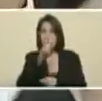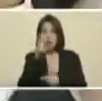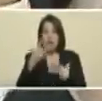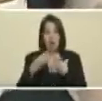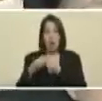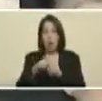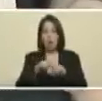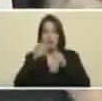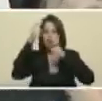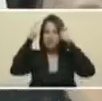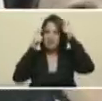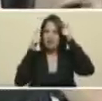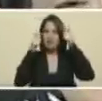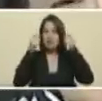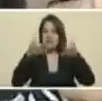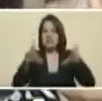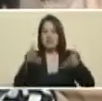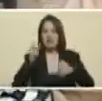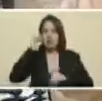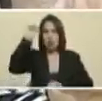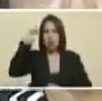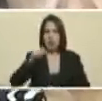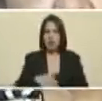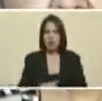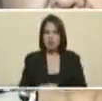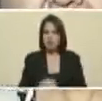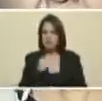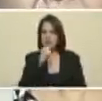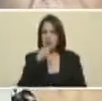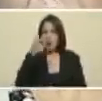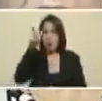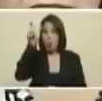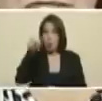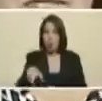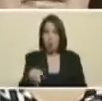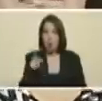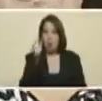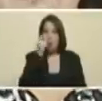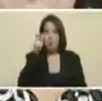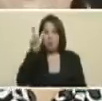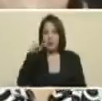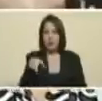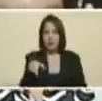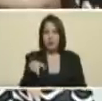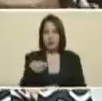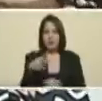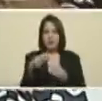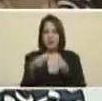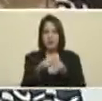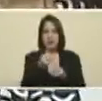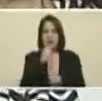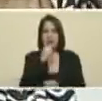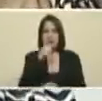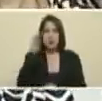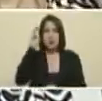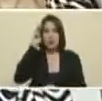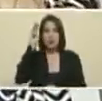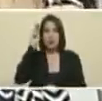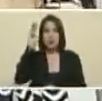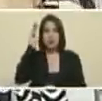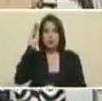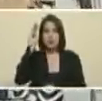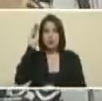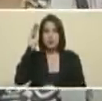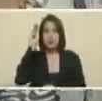comandante Chávez en esa gran victoria? Un solo hombre, nuestro maestro, nuestro